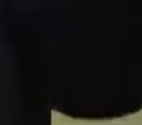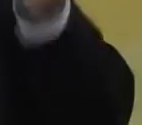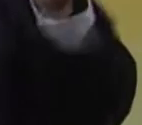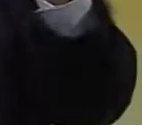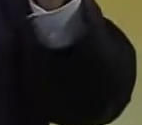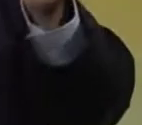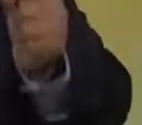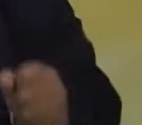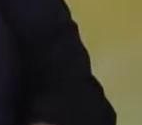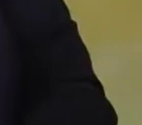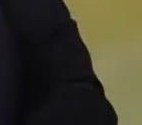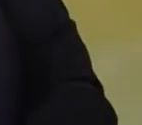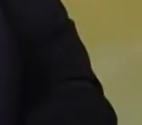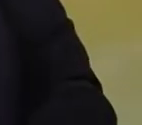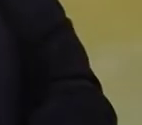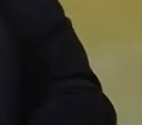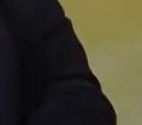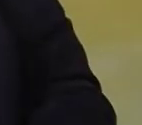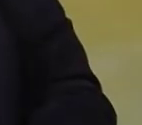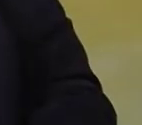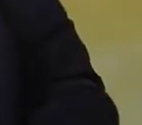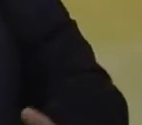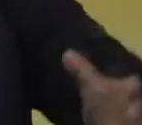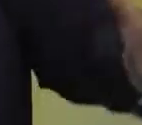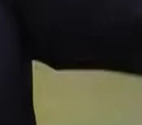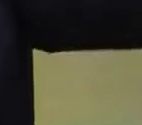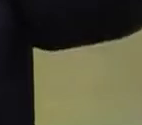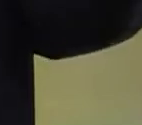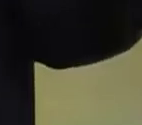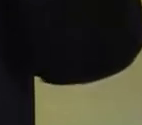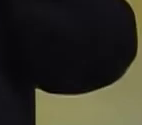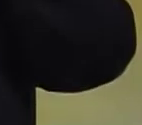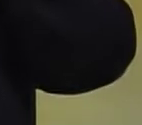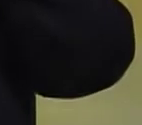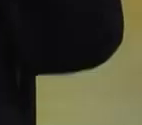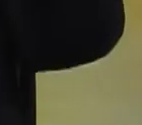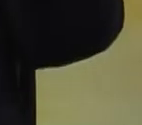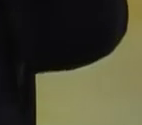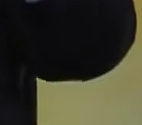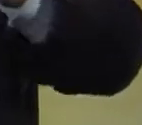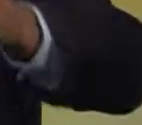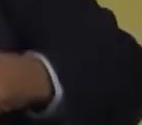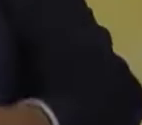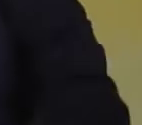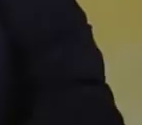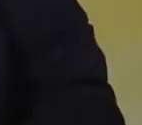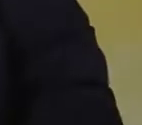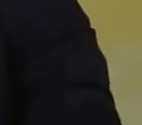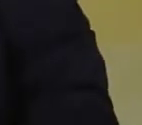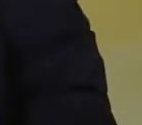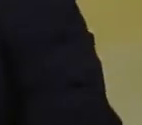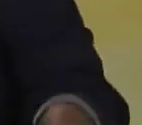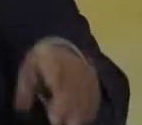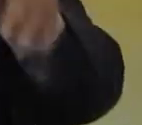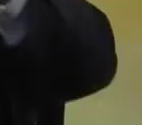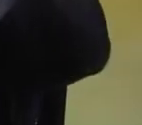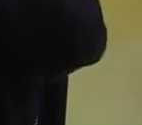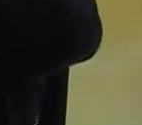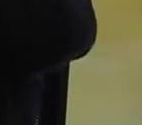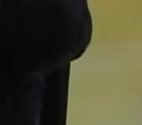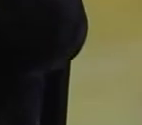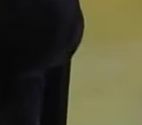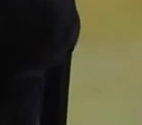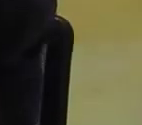protege a usted quién lo cuida a usted Dios es de madera Dios es de yeso o el Dios que está sentado a la diestra del Dios padre